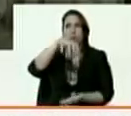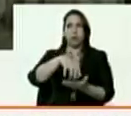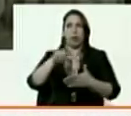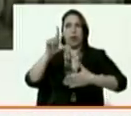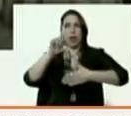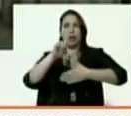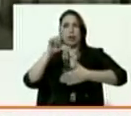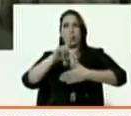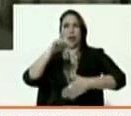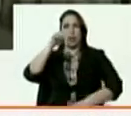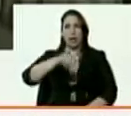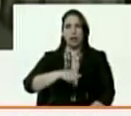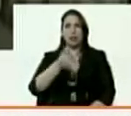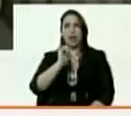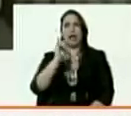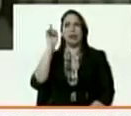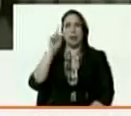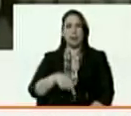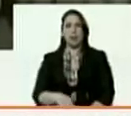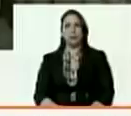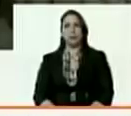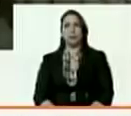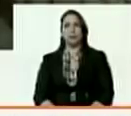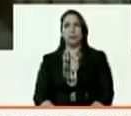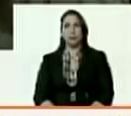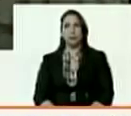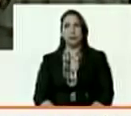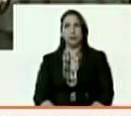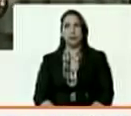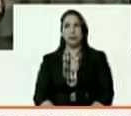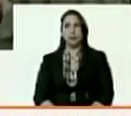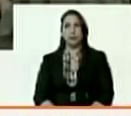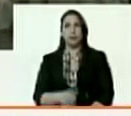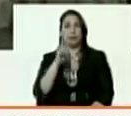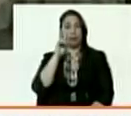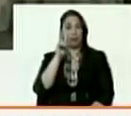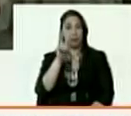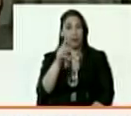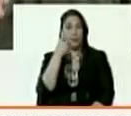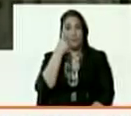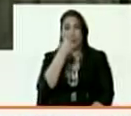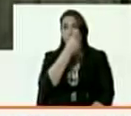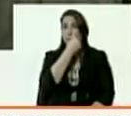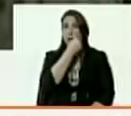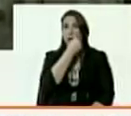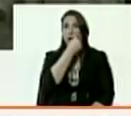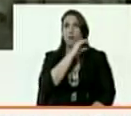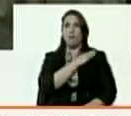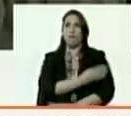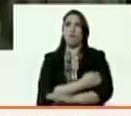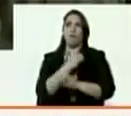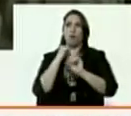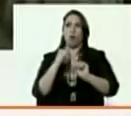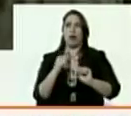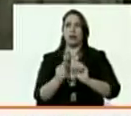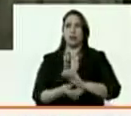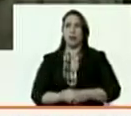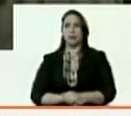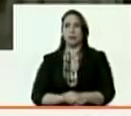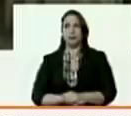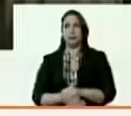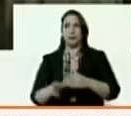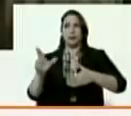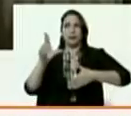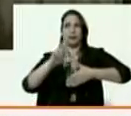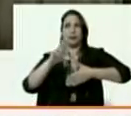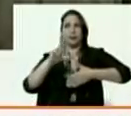porque aquí está también a la vista la fuerza del panamericanismo versus